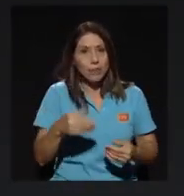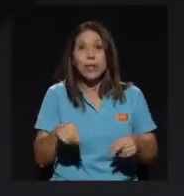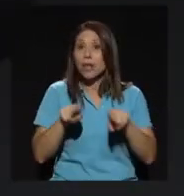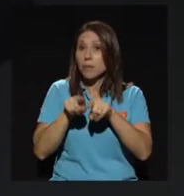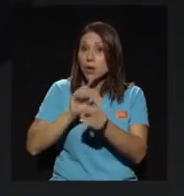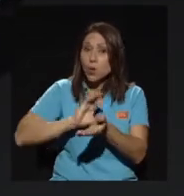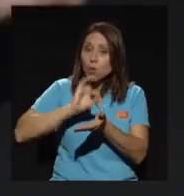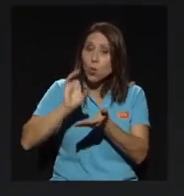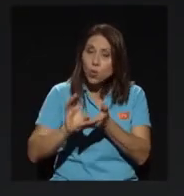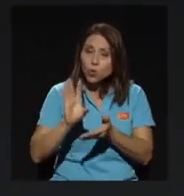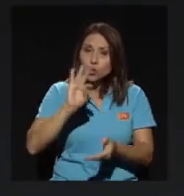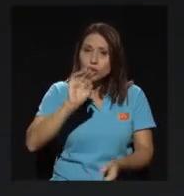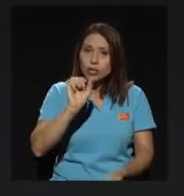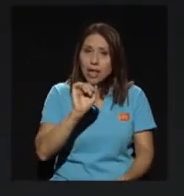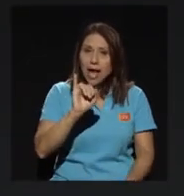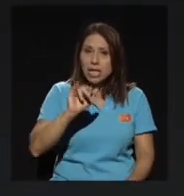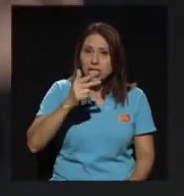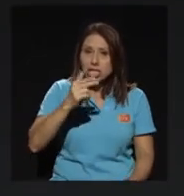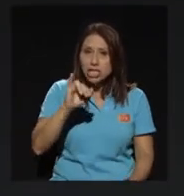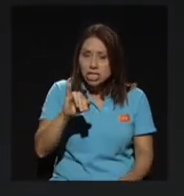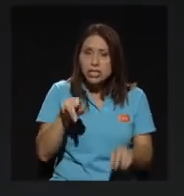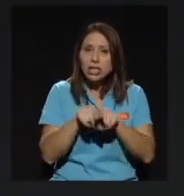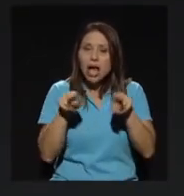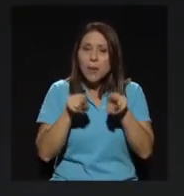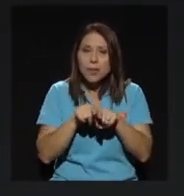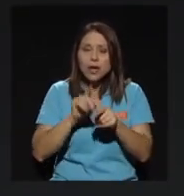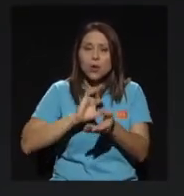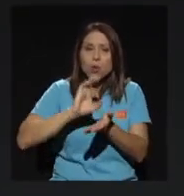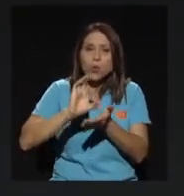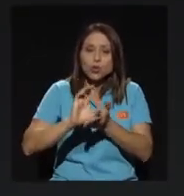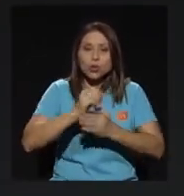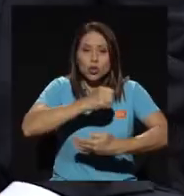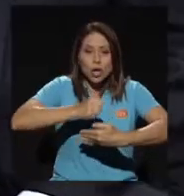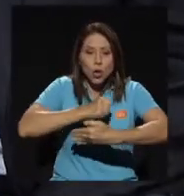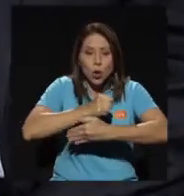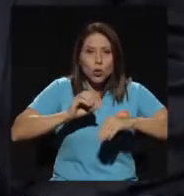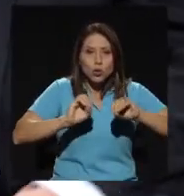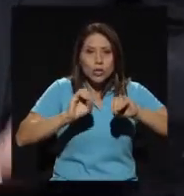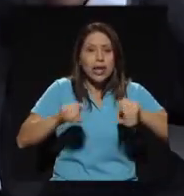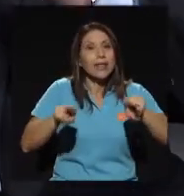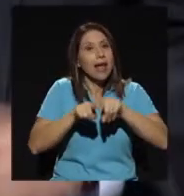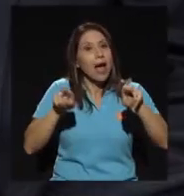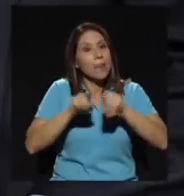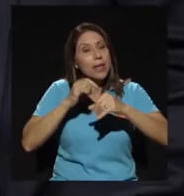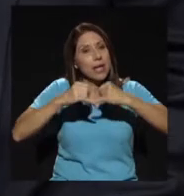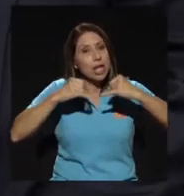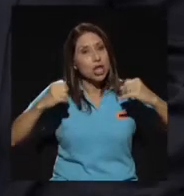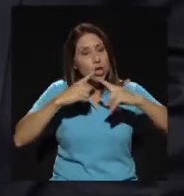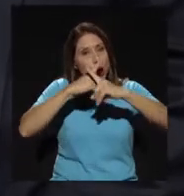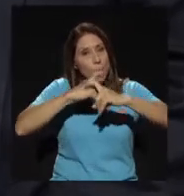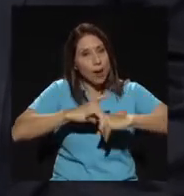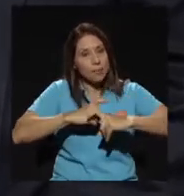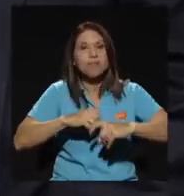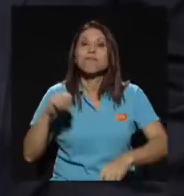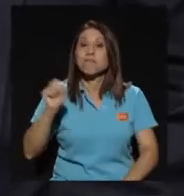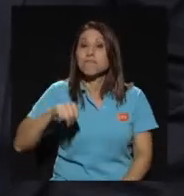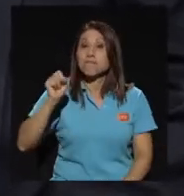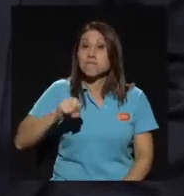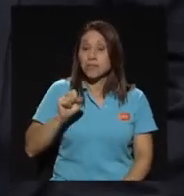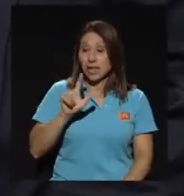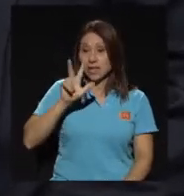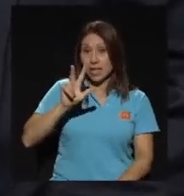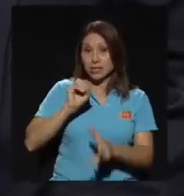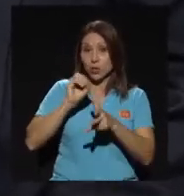tienen cursos de cocina y de todo además del idioma de hecho el 3 de octubre está